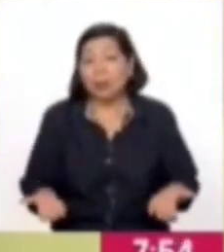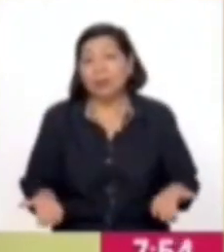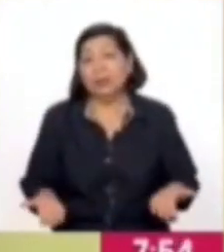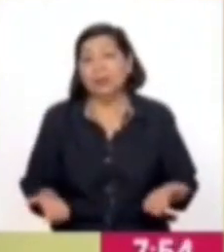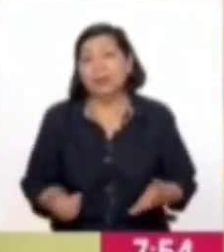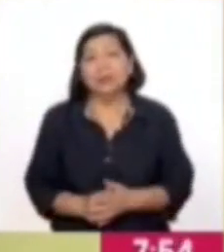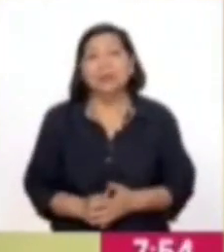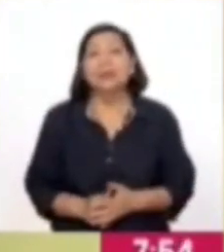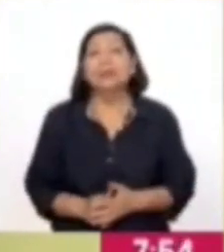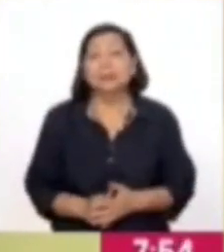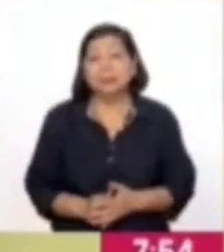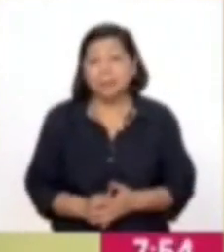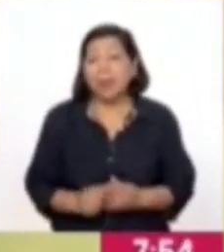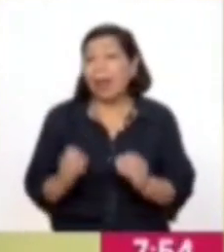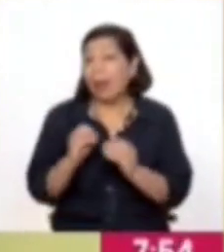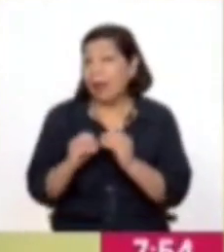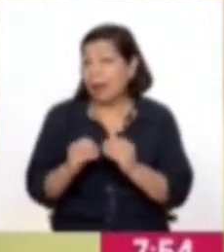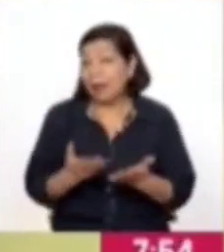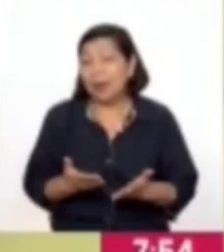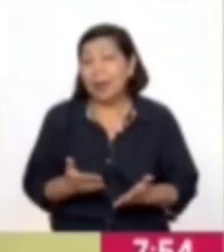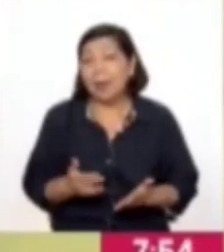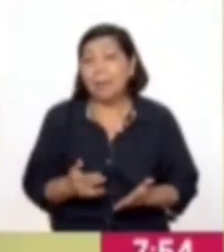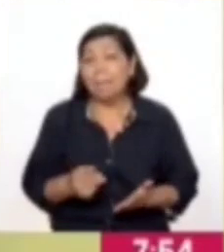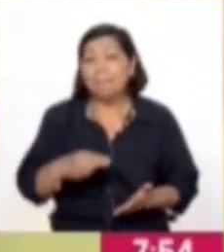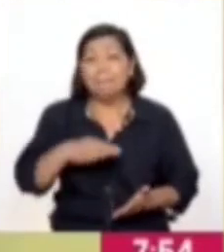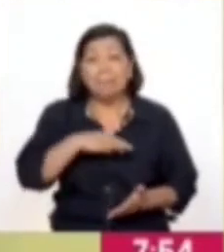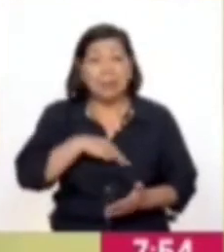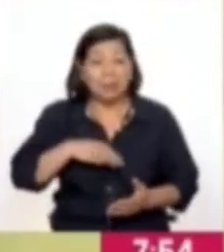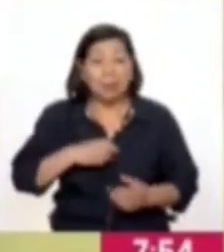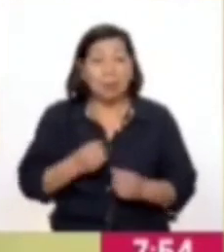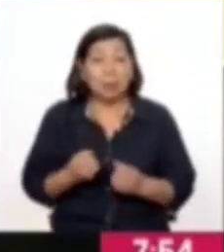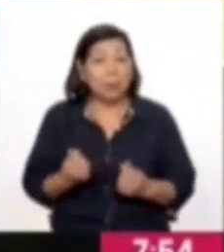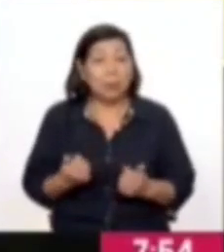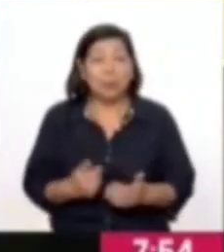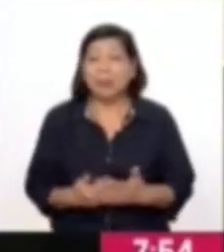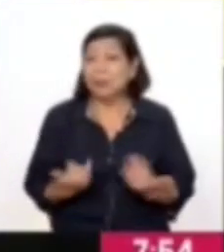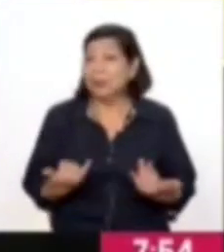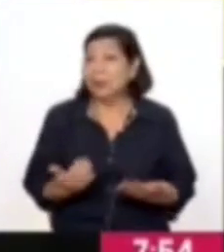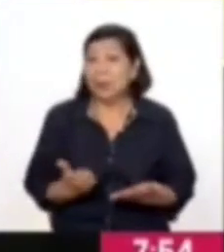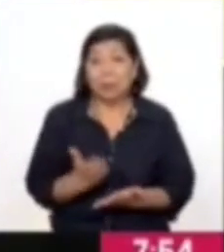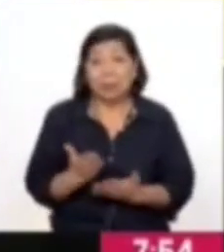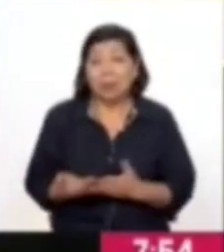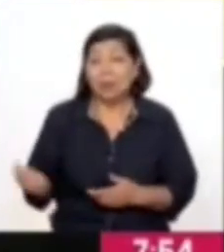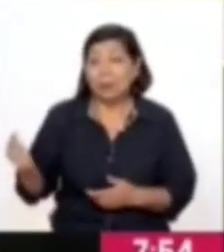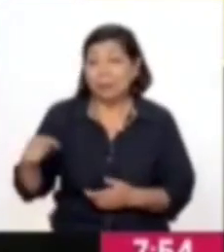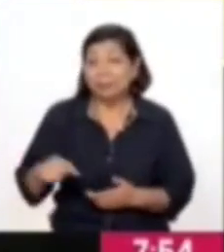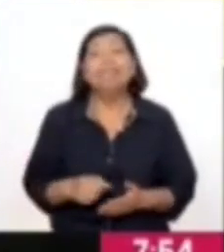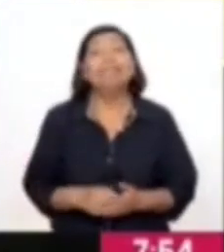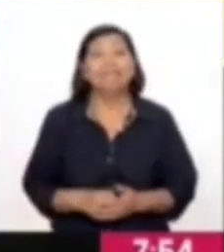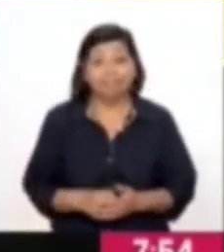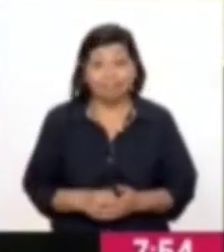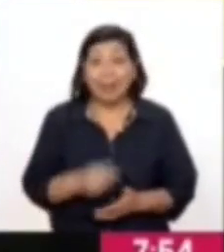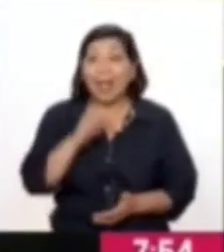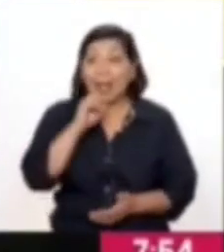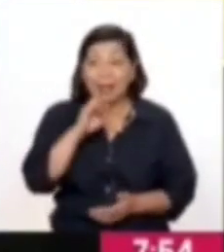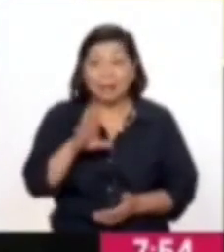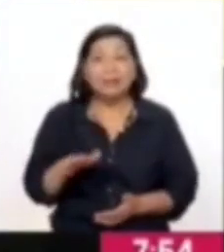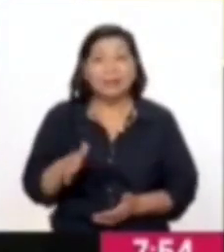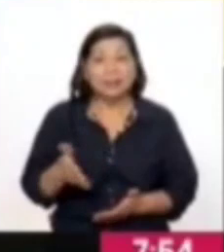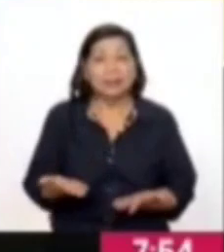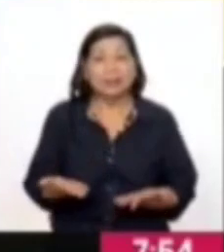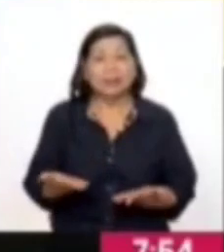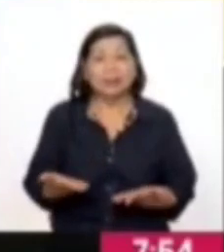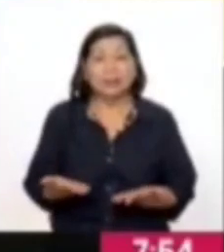que el ministerio lo pueda resolver pronto, porque es un problema para llegar. Importante acotar esto